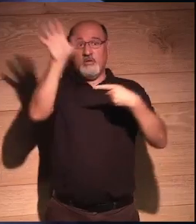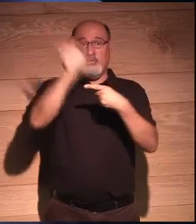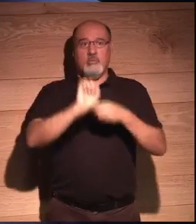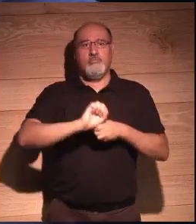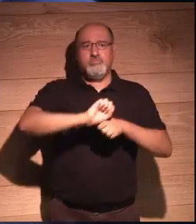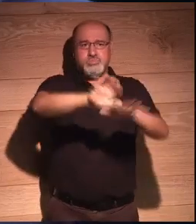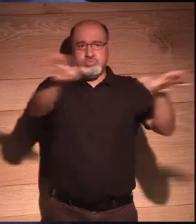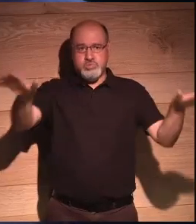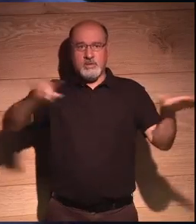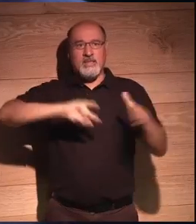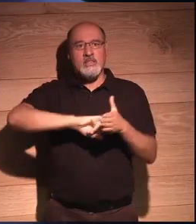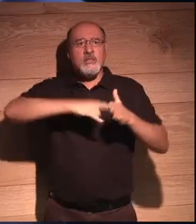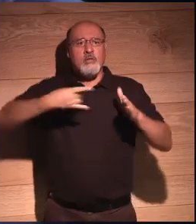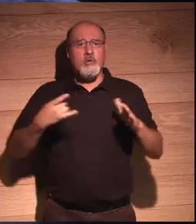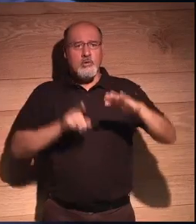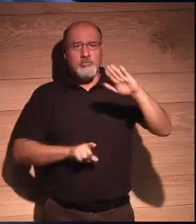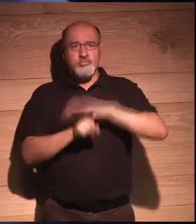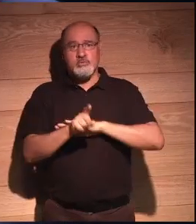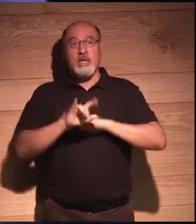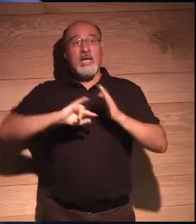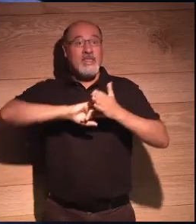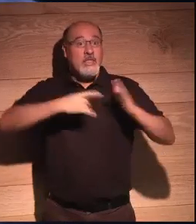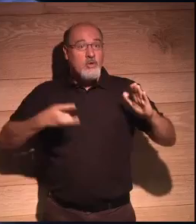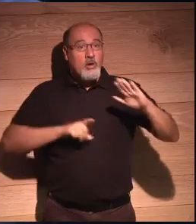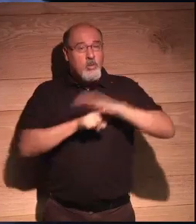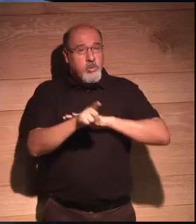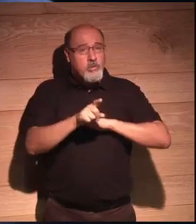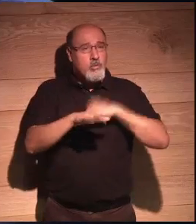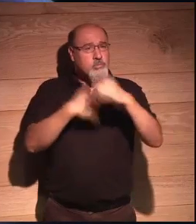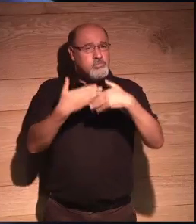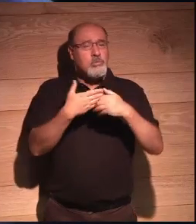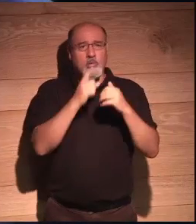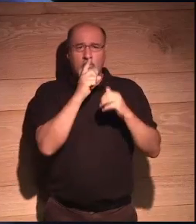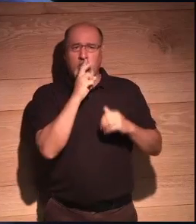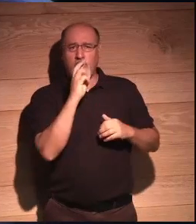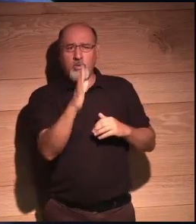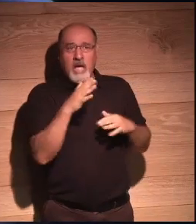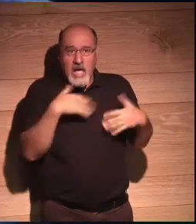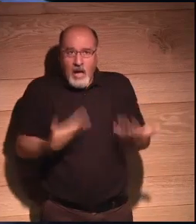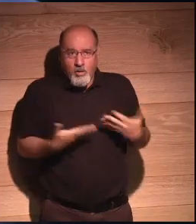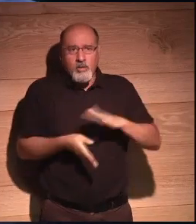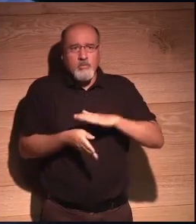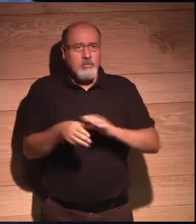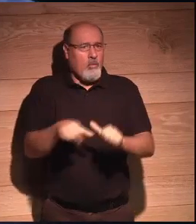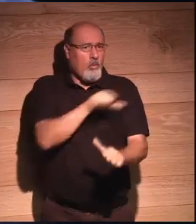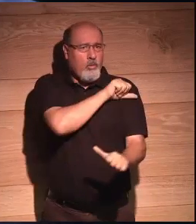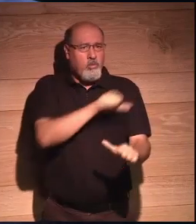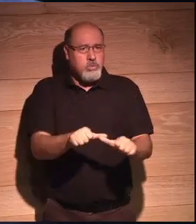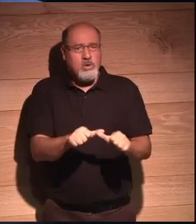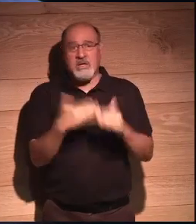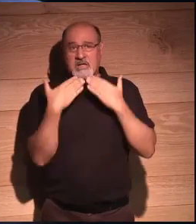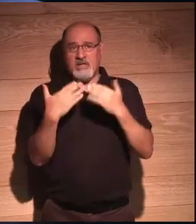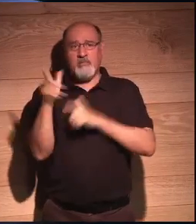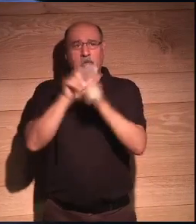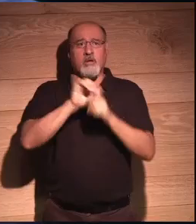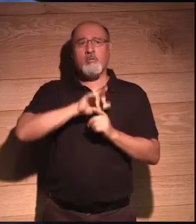pues todo un impulso tecnológico que se ha mantenido. Es decir, ese seguimiento de misiones espaciales, tanto al principio